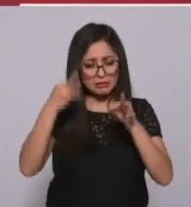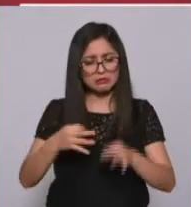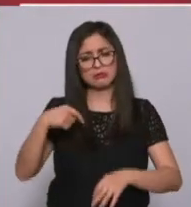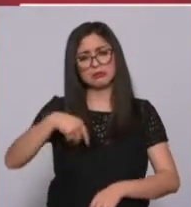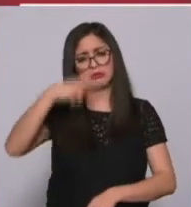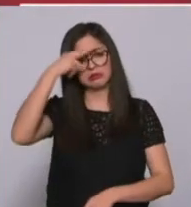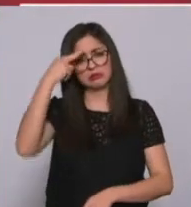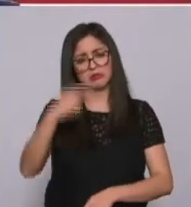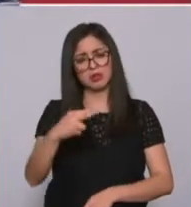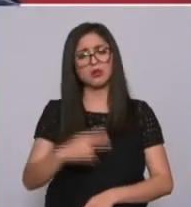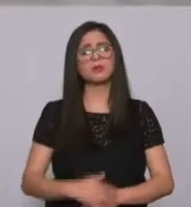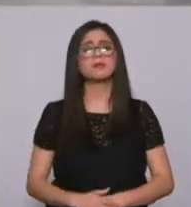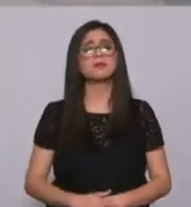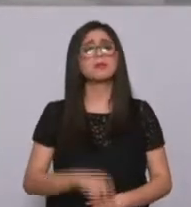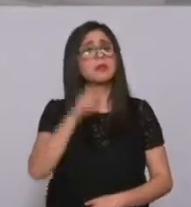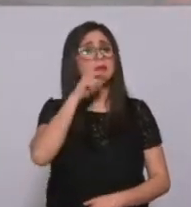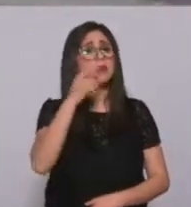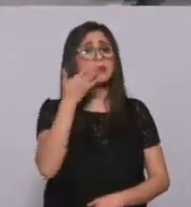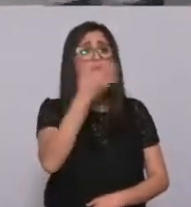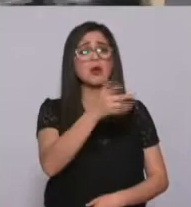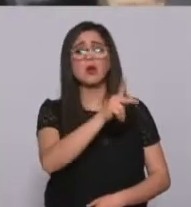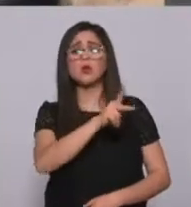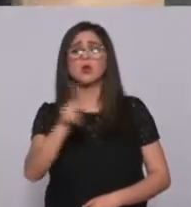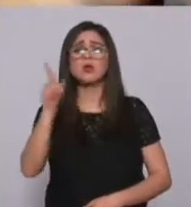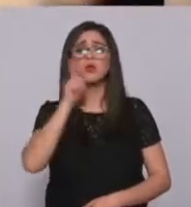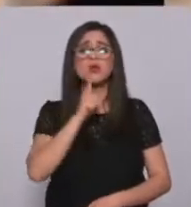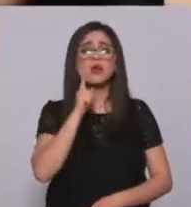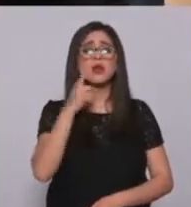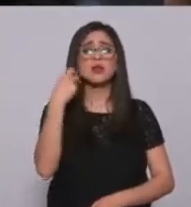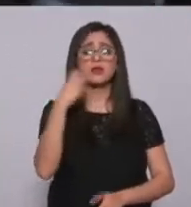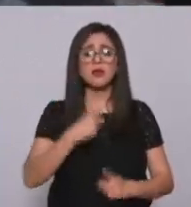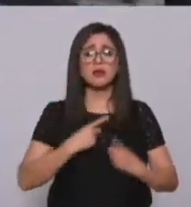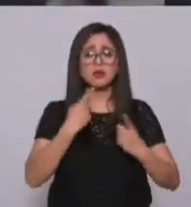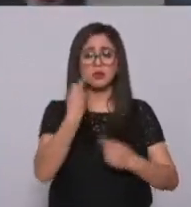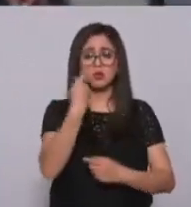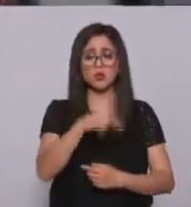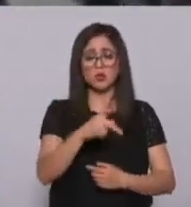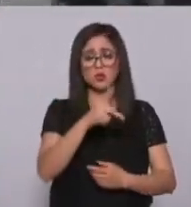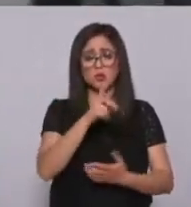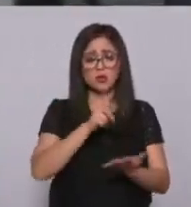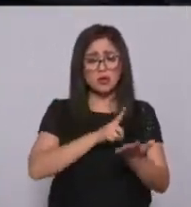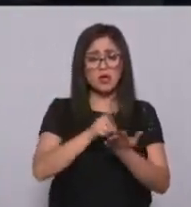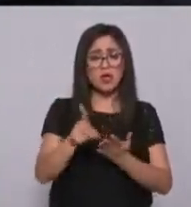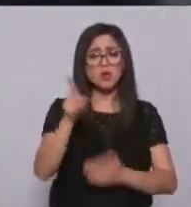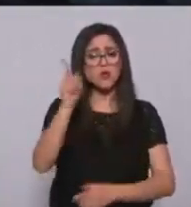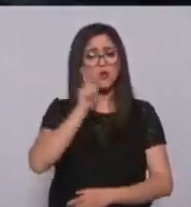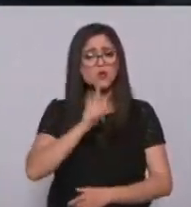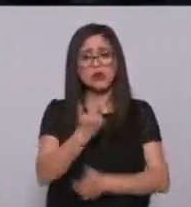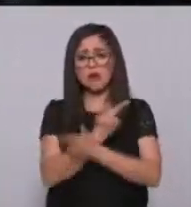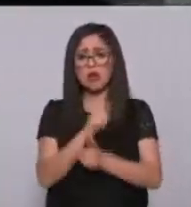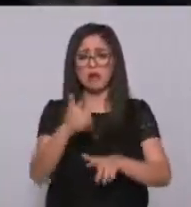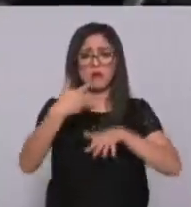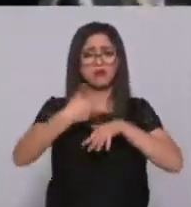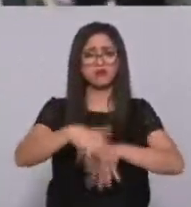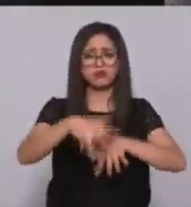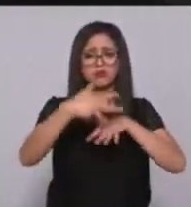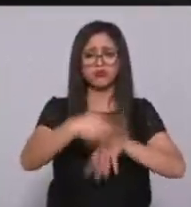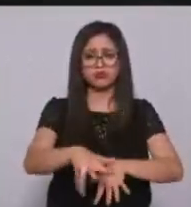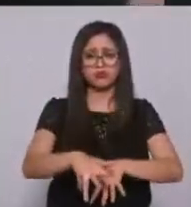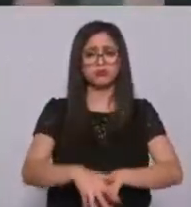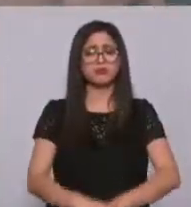las mujeres defiendan su derecho y les pidió no dejar de manifestarse. Eric Pinto, 21 Noticias.